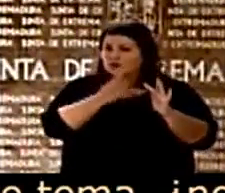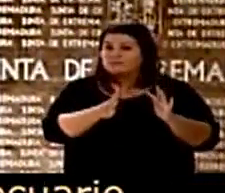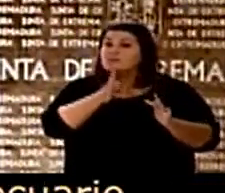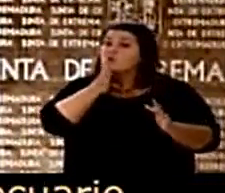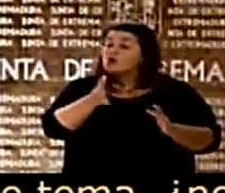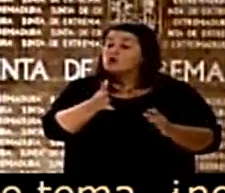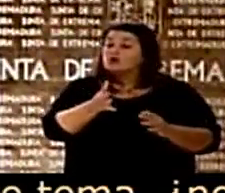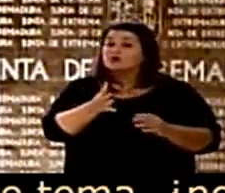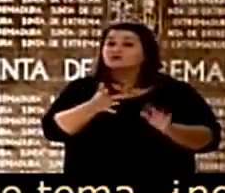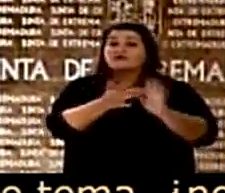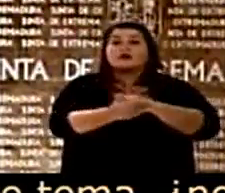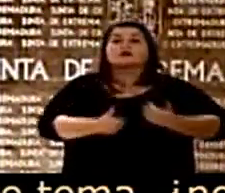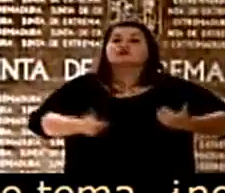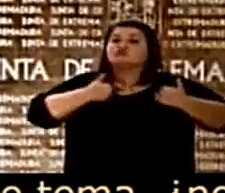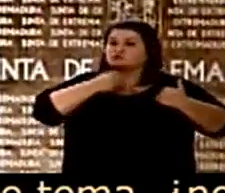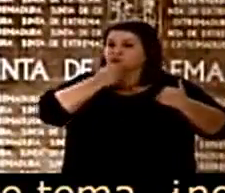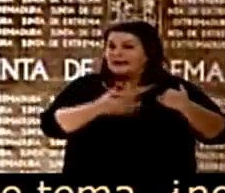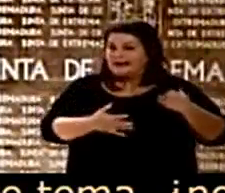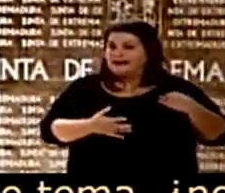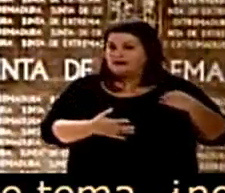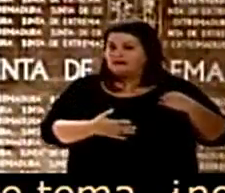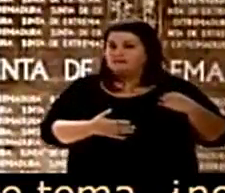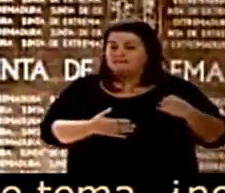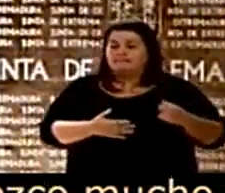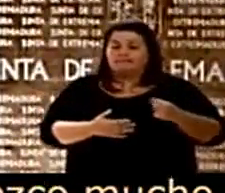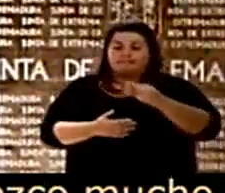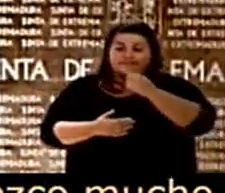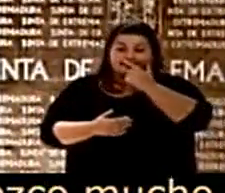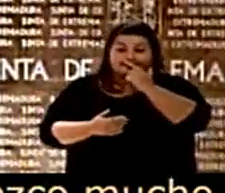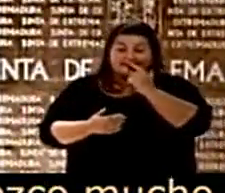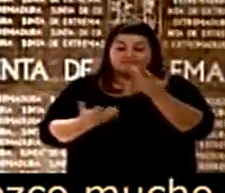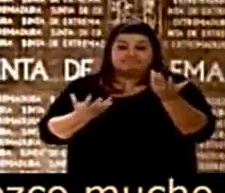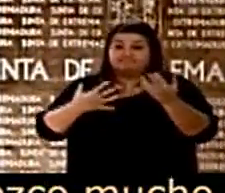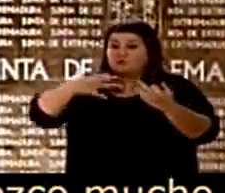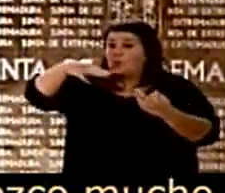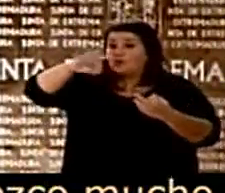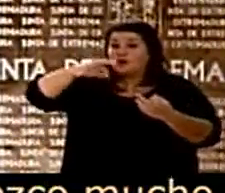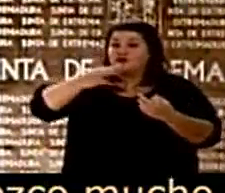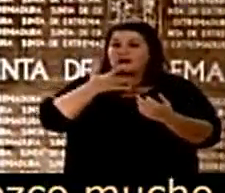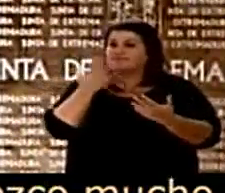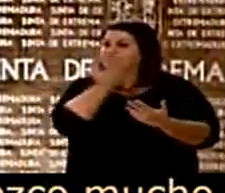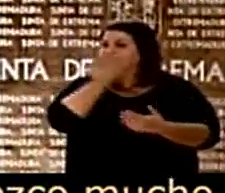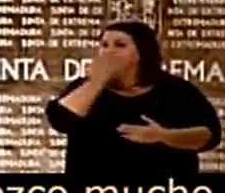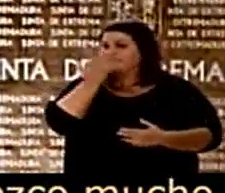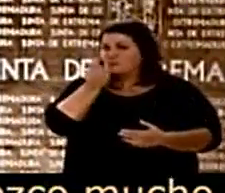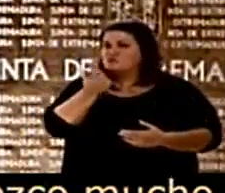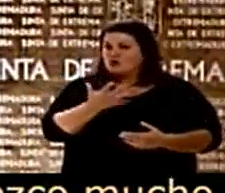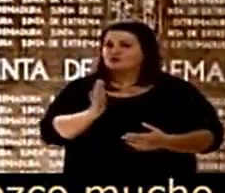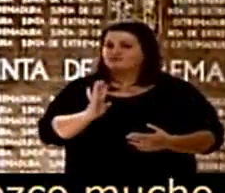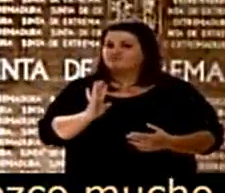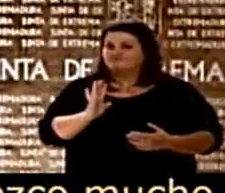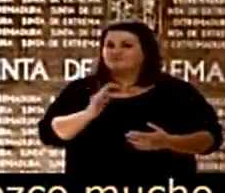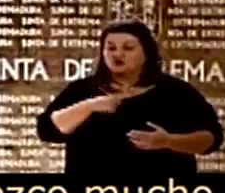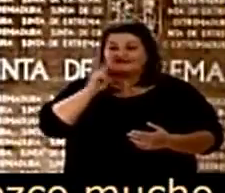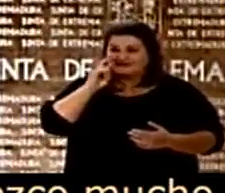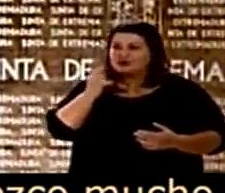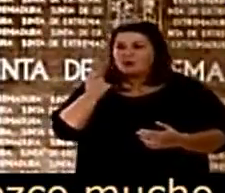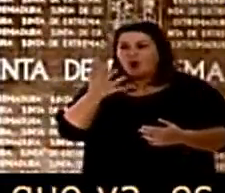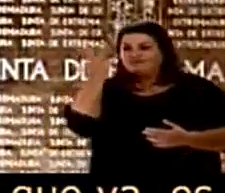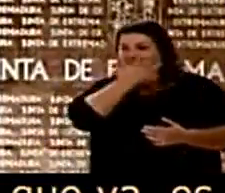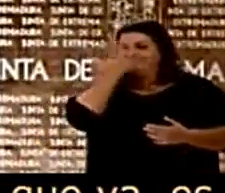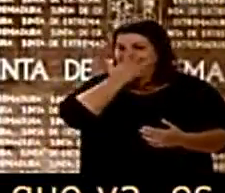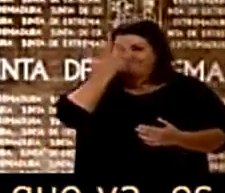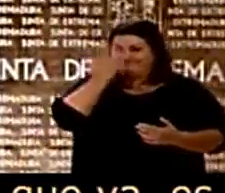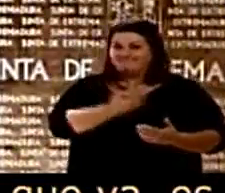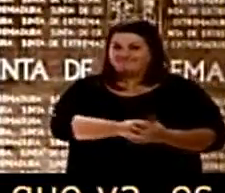se ha sido muy responsable. Lo único que ya hay desconfianza, Eso es lo único que he observado